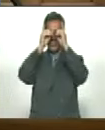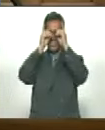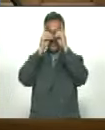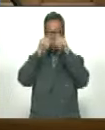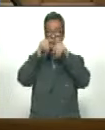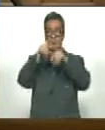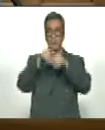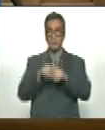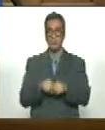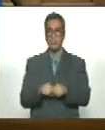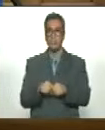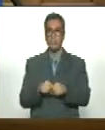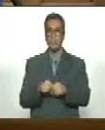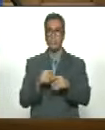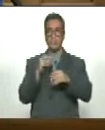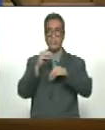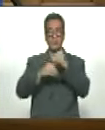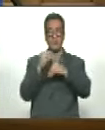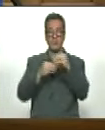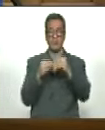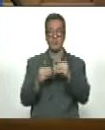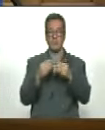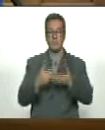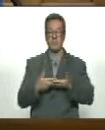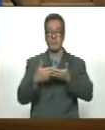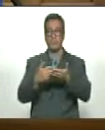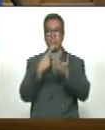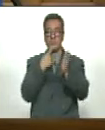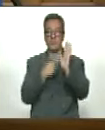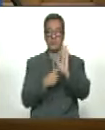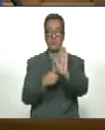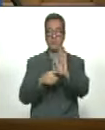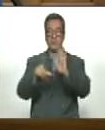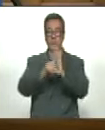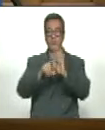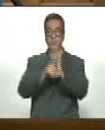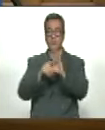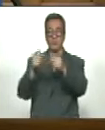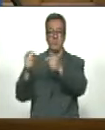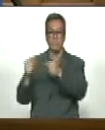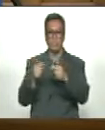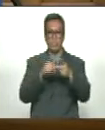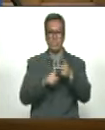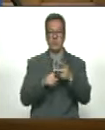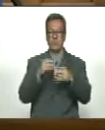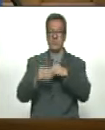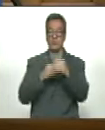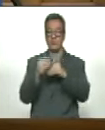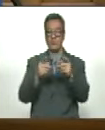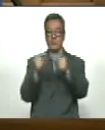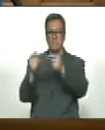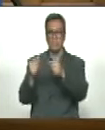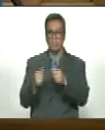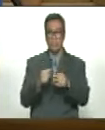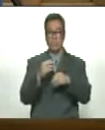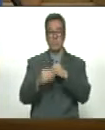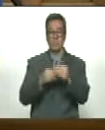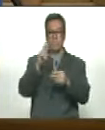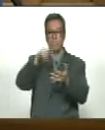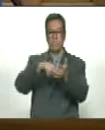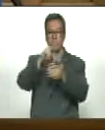Eloína Rodríguez Gómez, en ocasión de exponer el proyecto de ley de presupuesto para el ejercicio económico